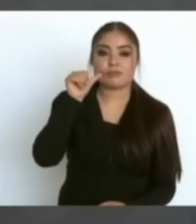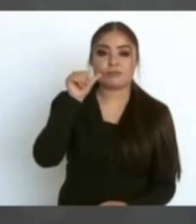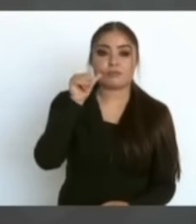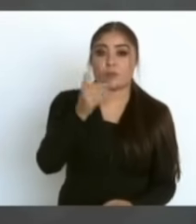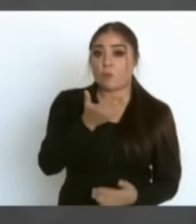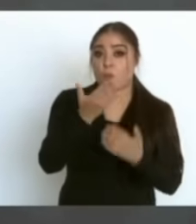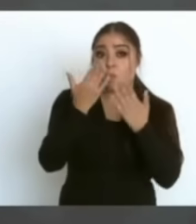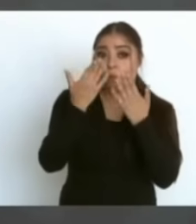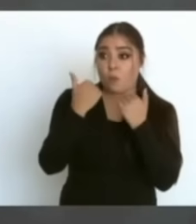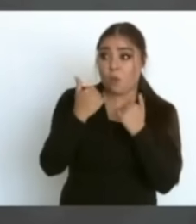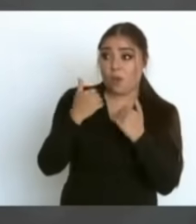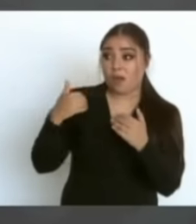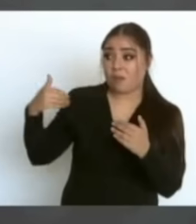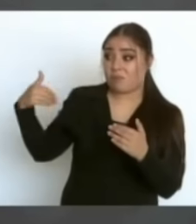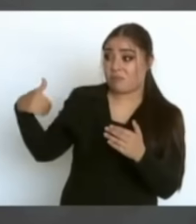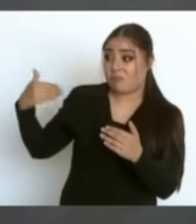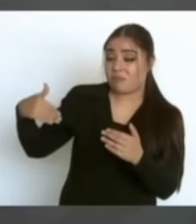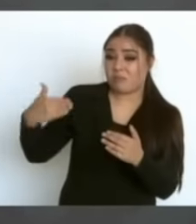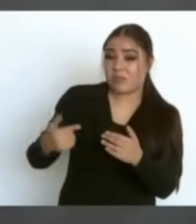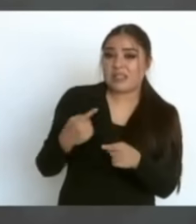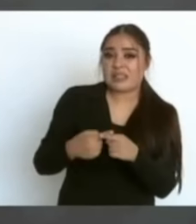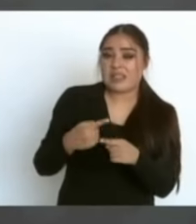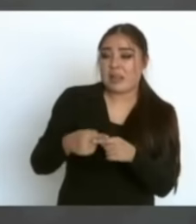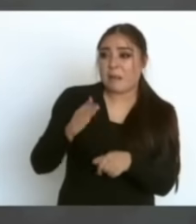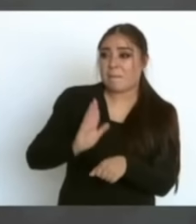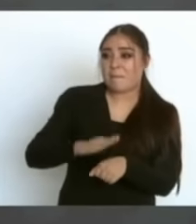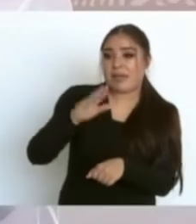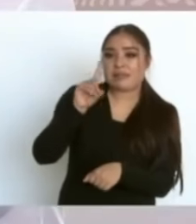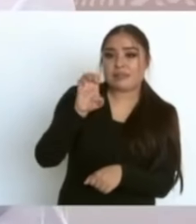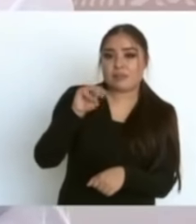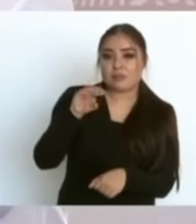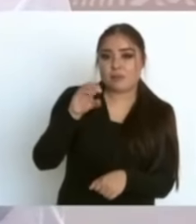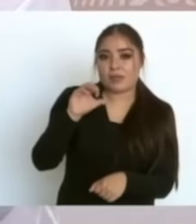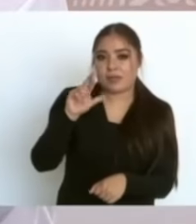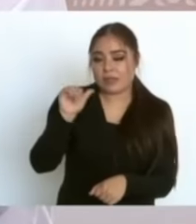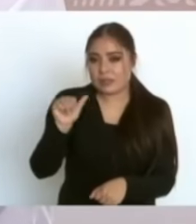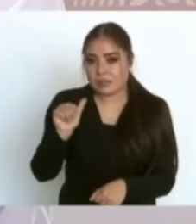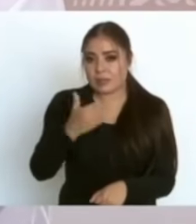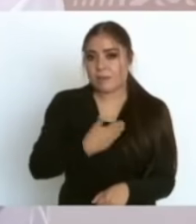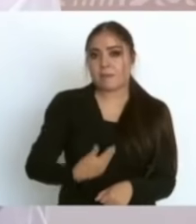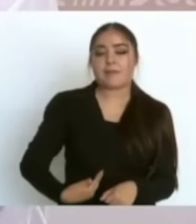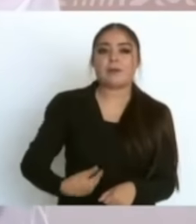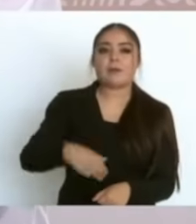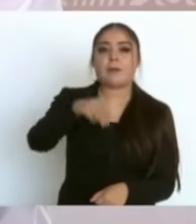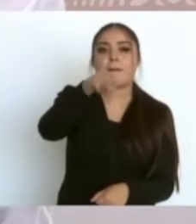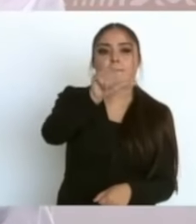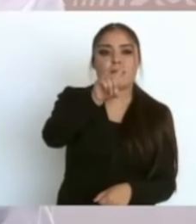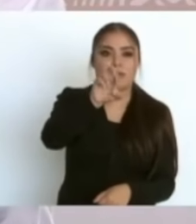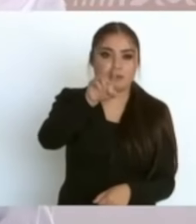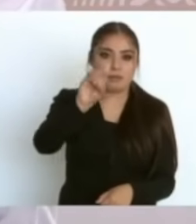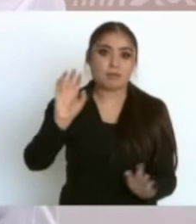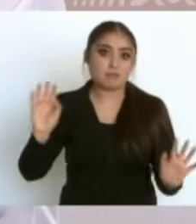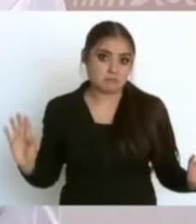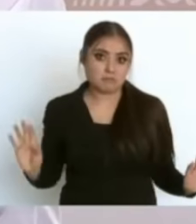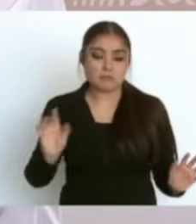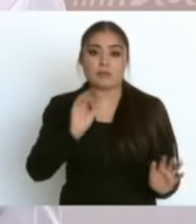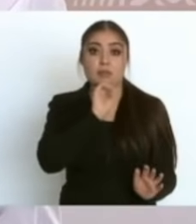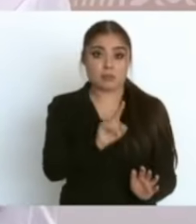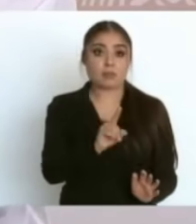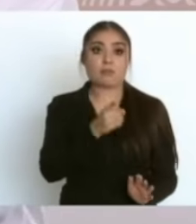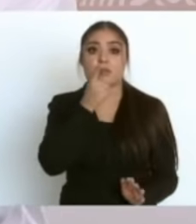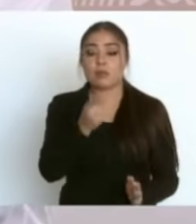no ha habido un presidente con más vocación democrática en méxico que francisco y madero también les puedo decir que